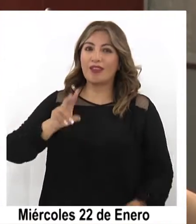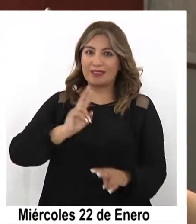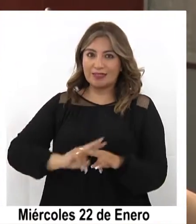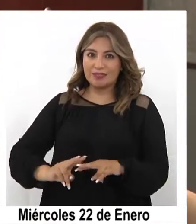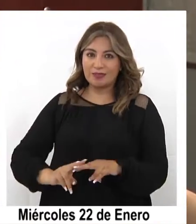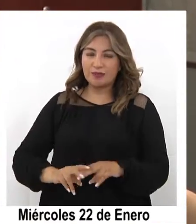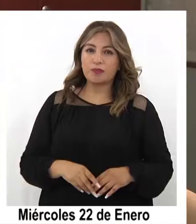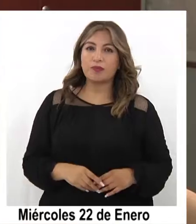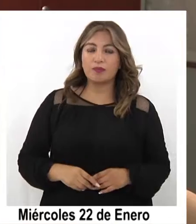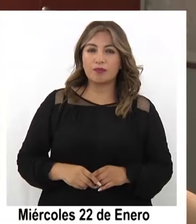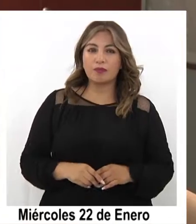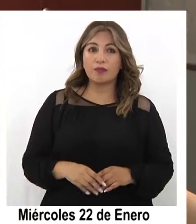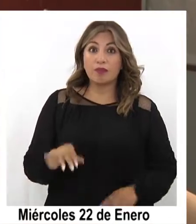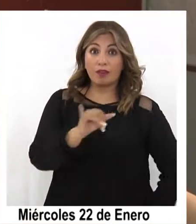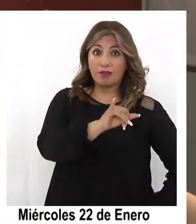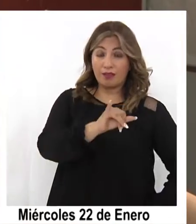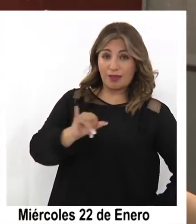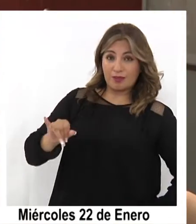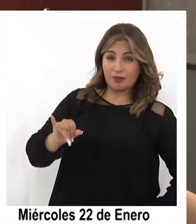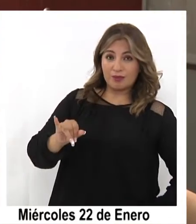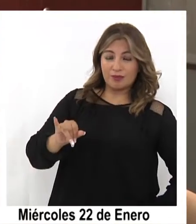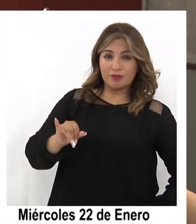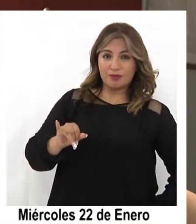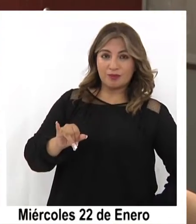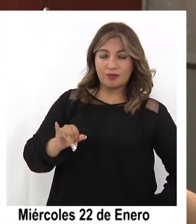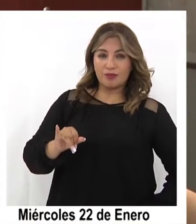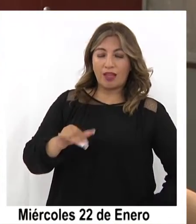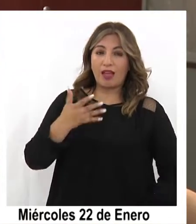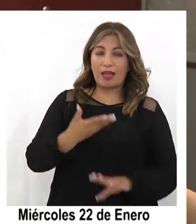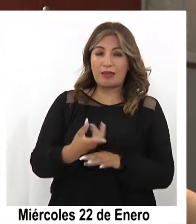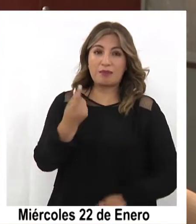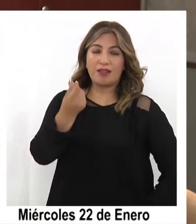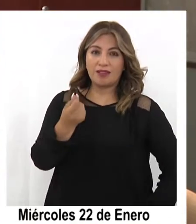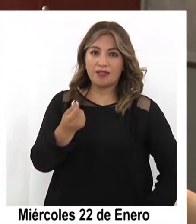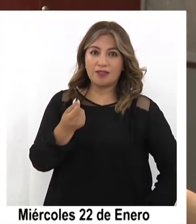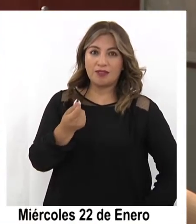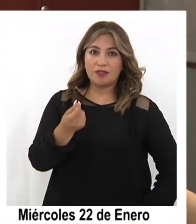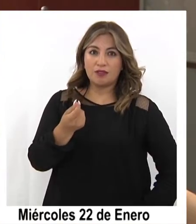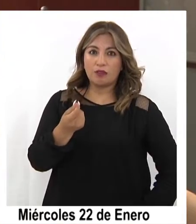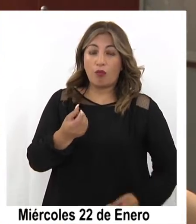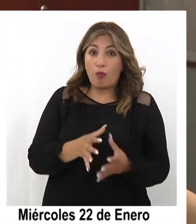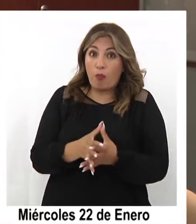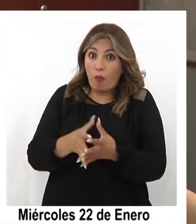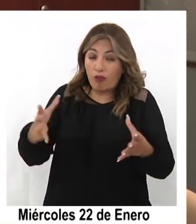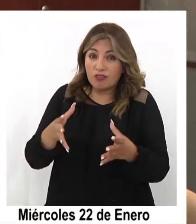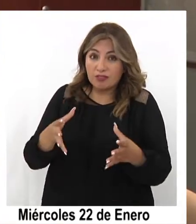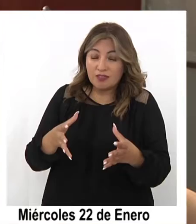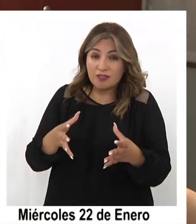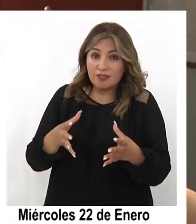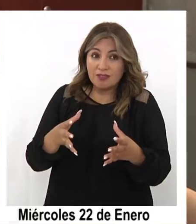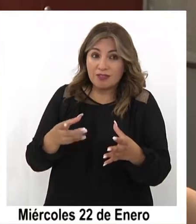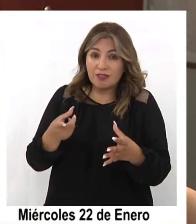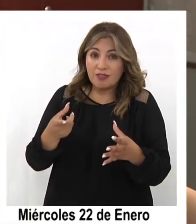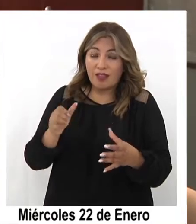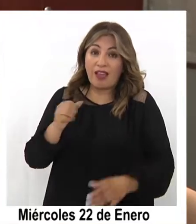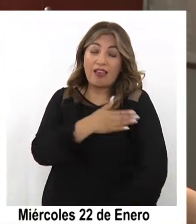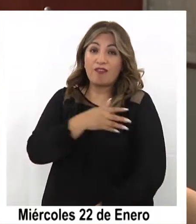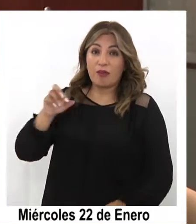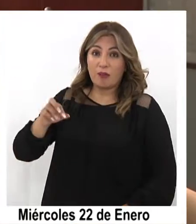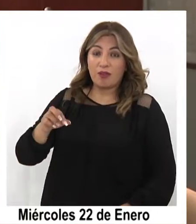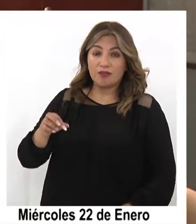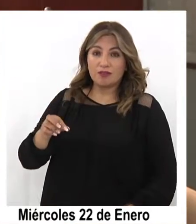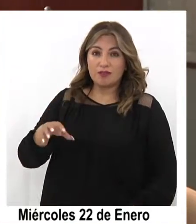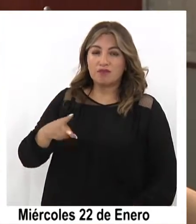establecidas. Luego de eso, que si existe algún monto en exceso de las cotizaciones